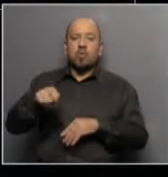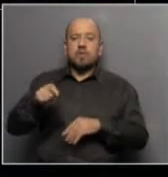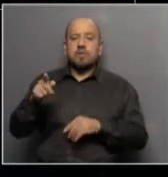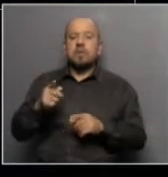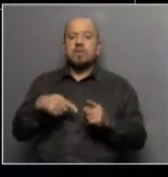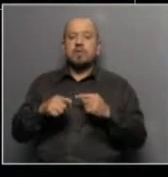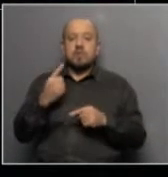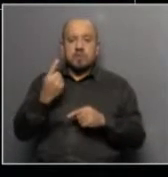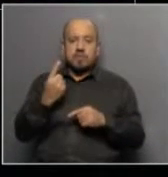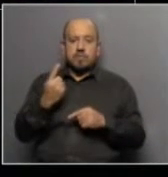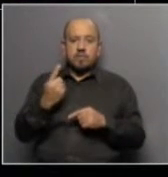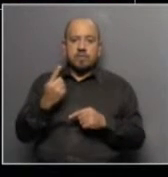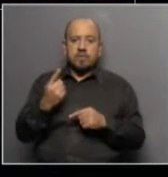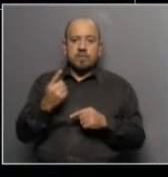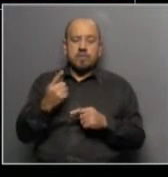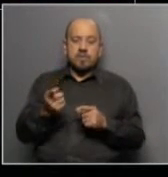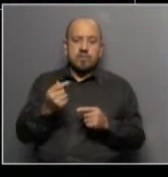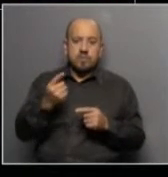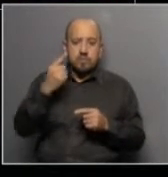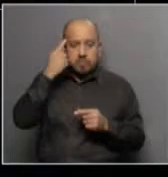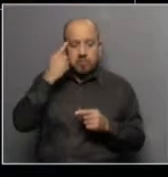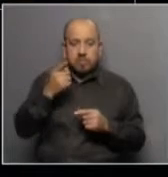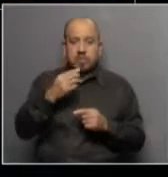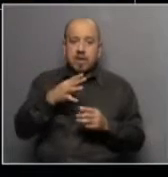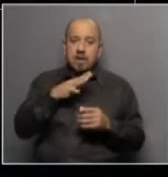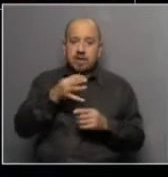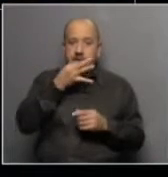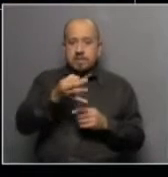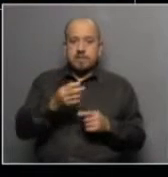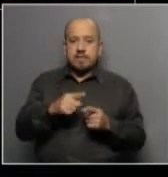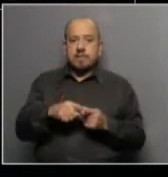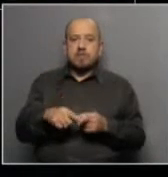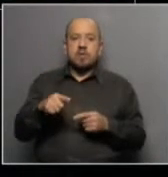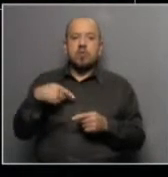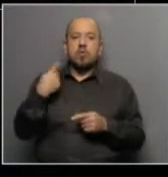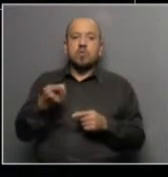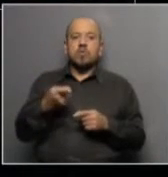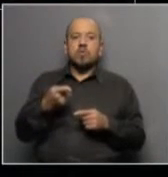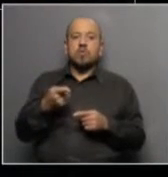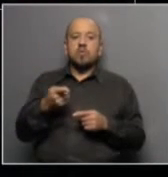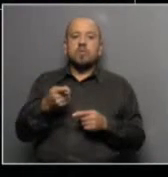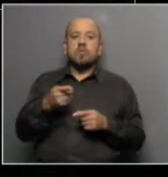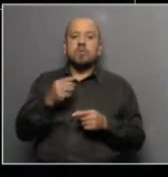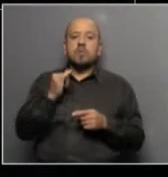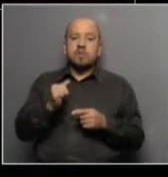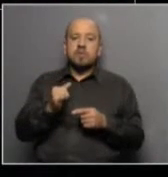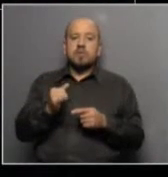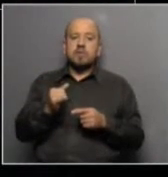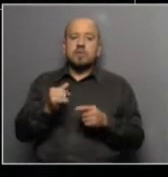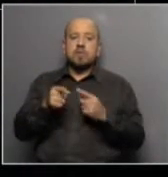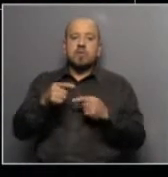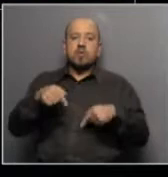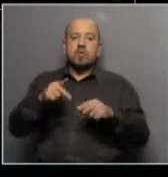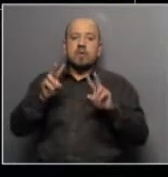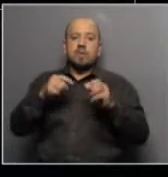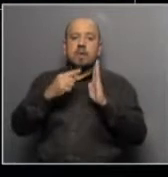ese es un primer aspecto que nos parece que vale la pena mencionar, ¿no? Y el otro aspecto que sí tiene que ver específicamente con el